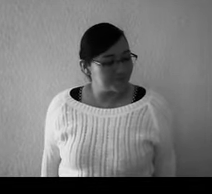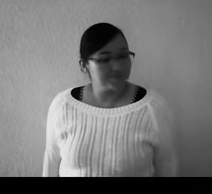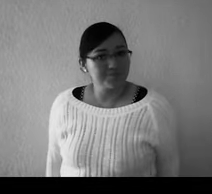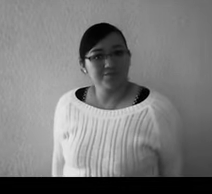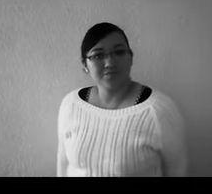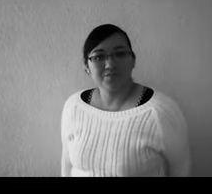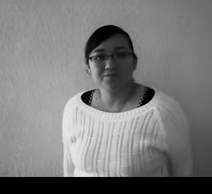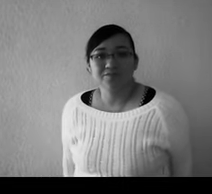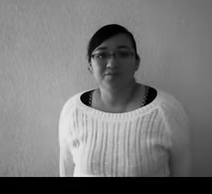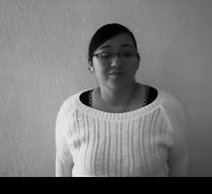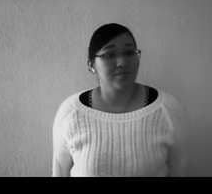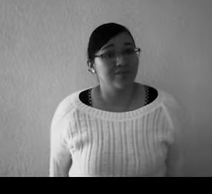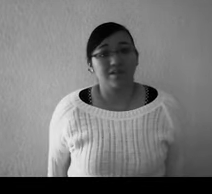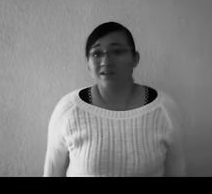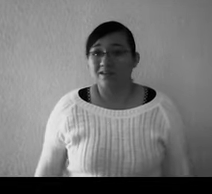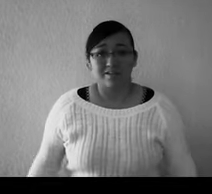oscuridad.